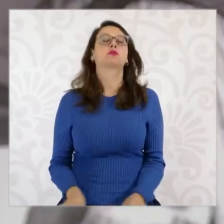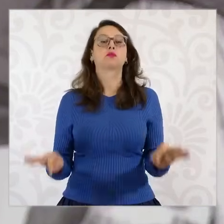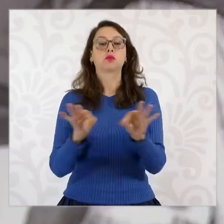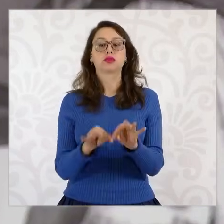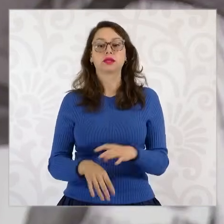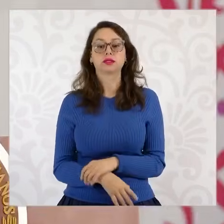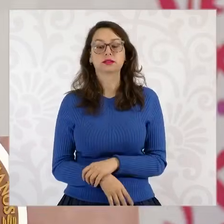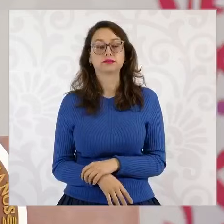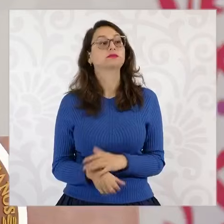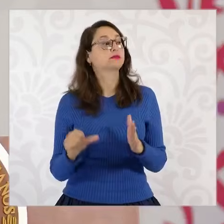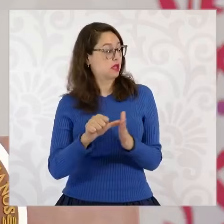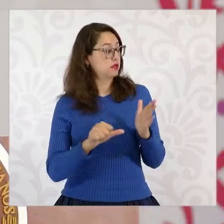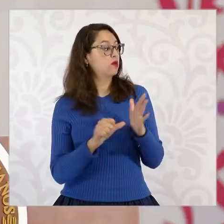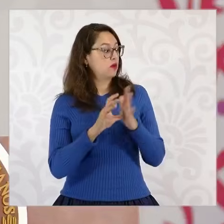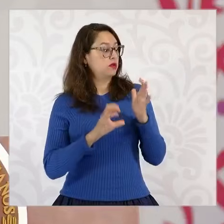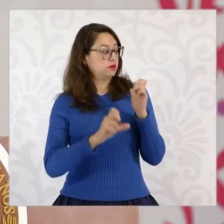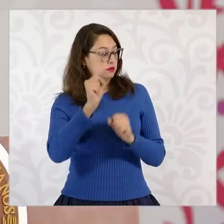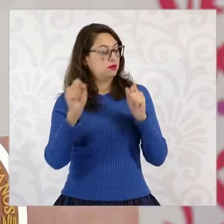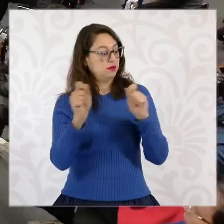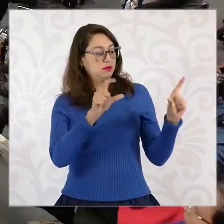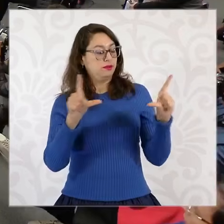A ver, pone el artículo constitucional.